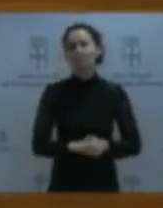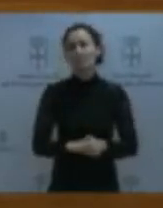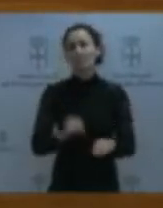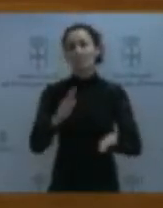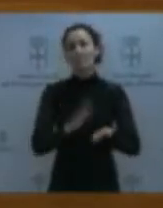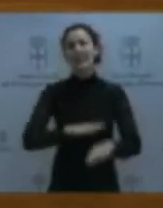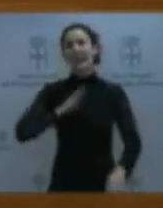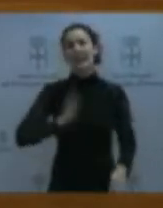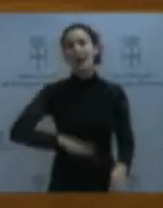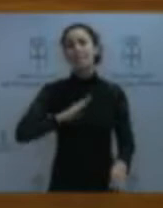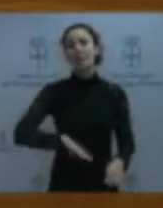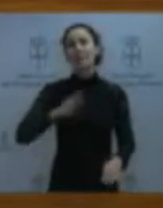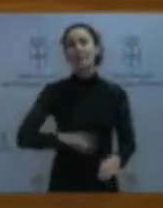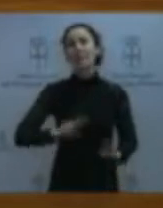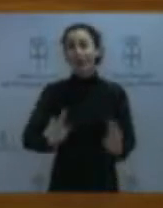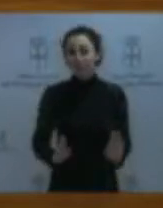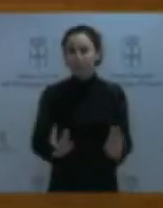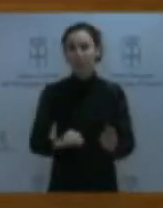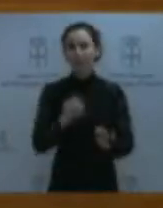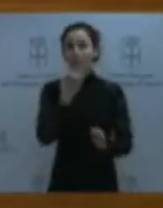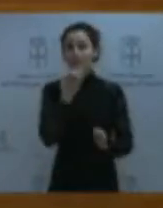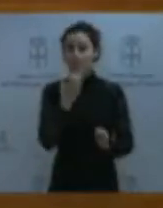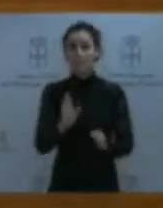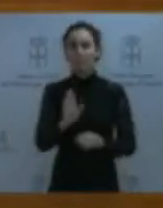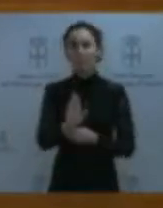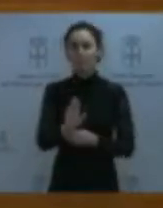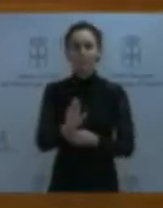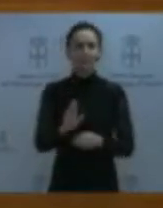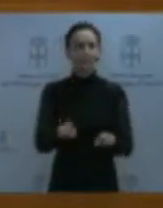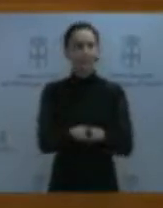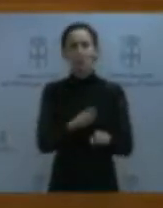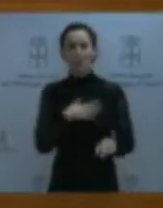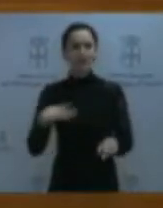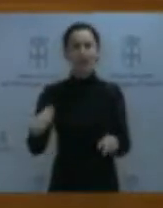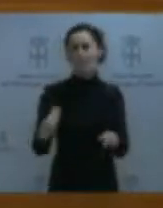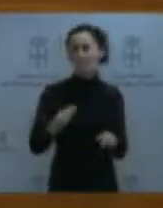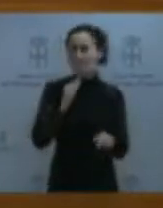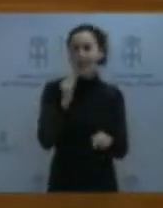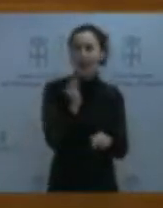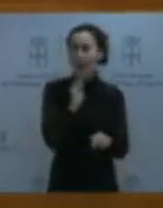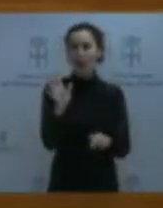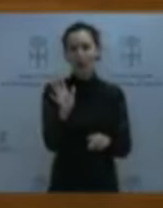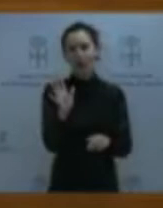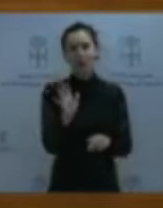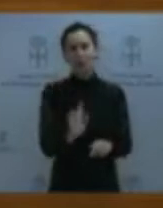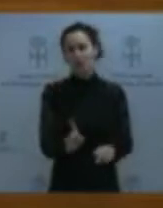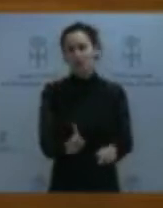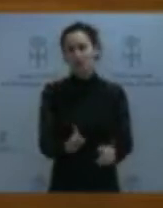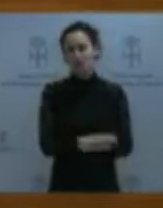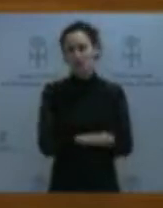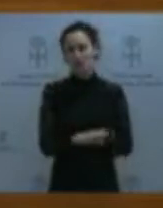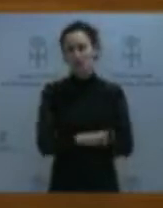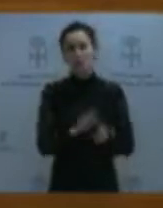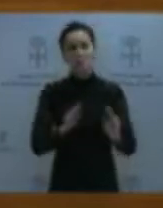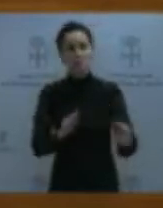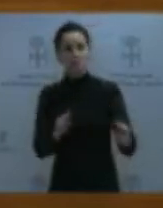pueda hacer. Claro, si los planteamientos son siempre de máximos, pues entonces estaremos hablando de otra cosa, porque usted hablaba ahora de la sanidad.